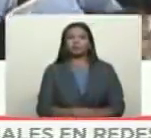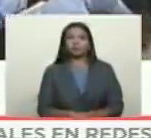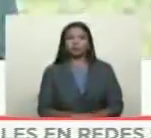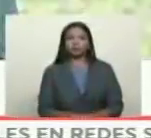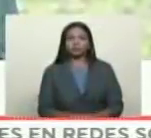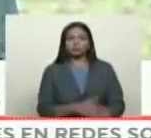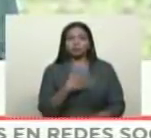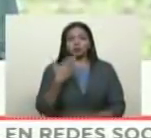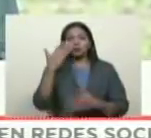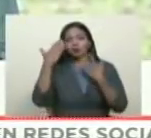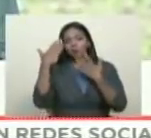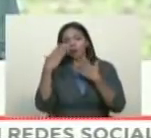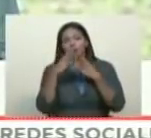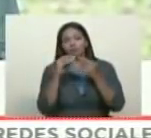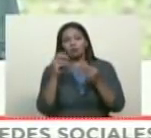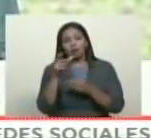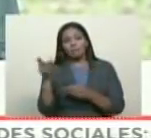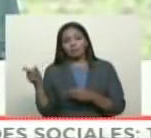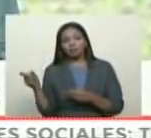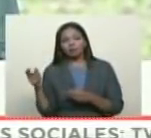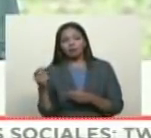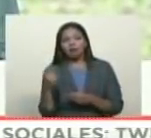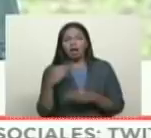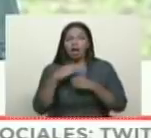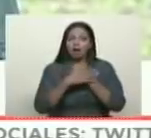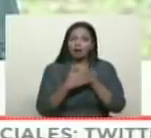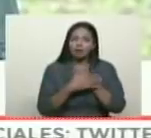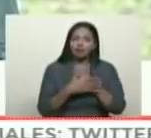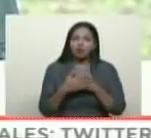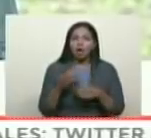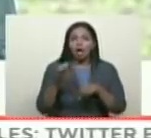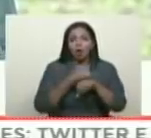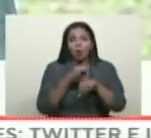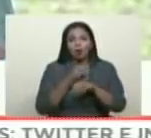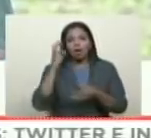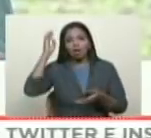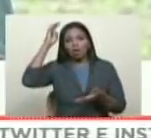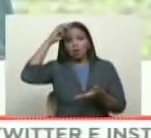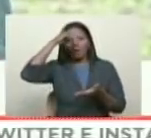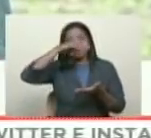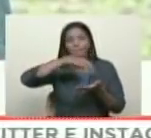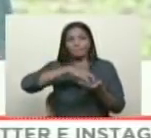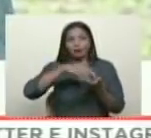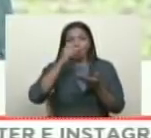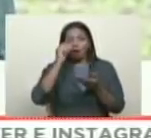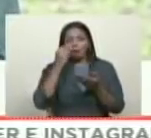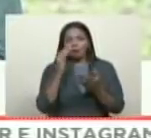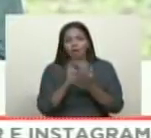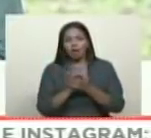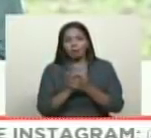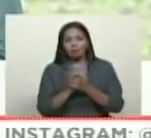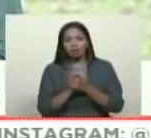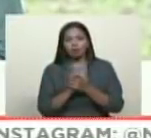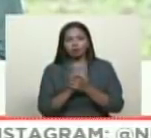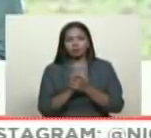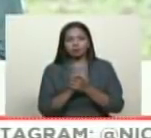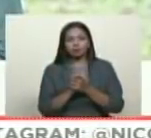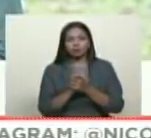mucho cariño al gobernador del estado Aragua, general compañero